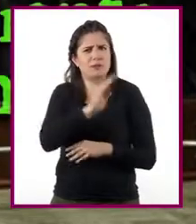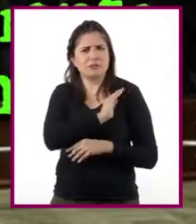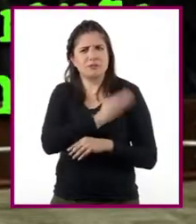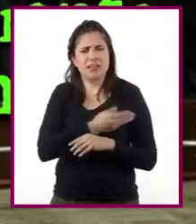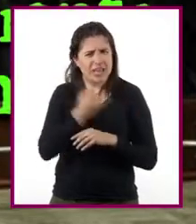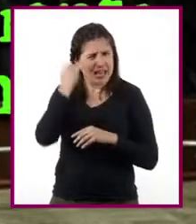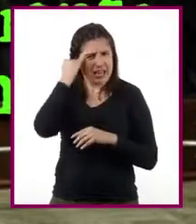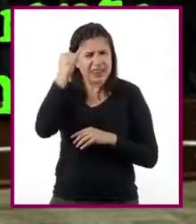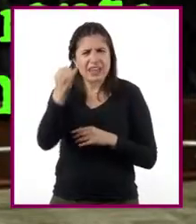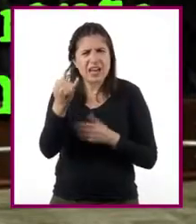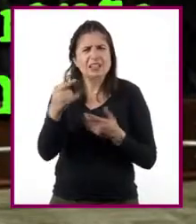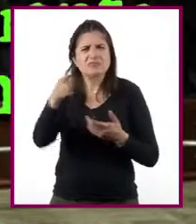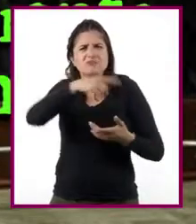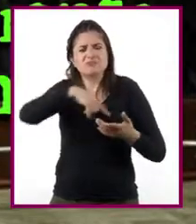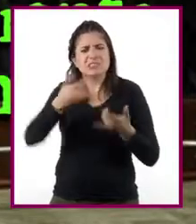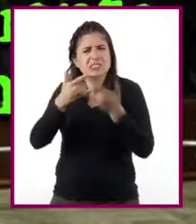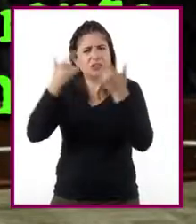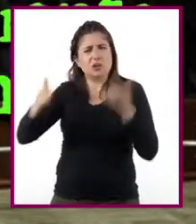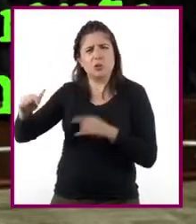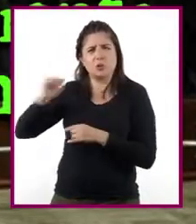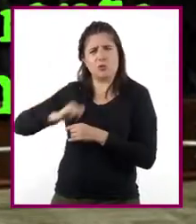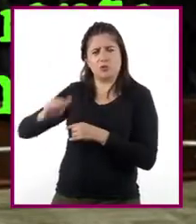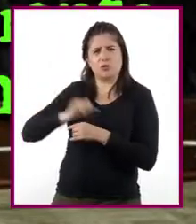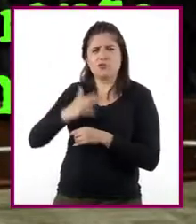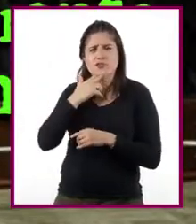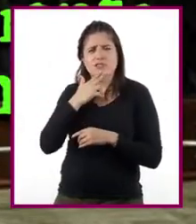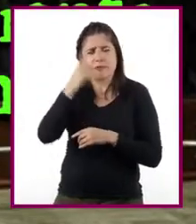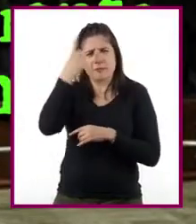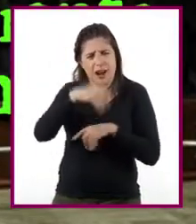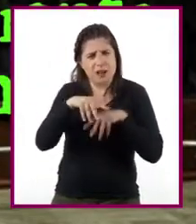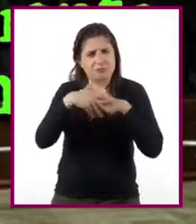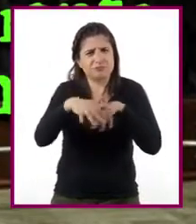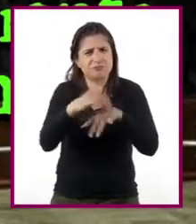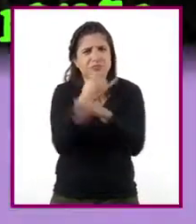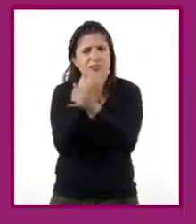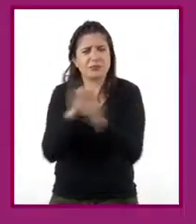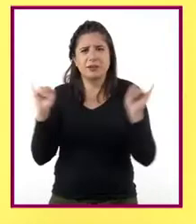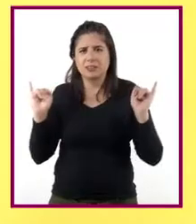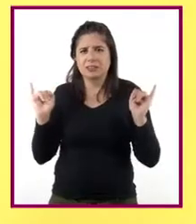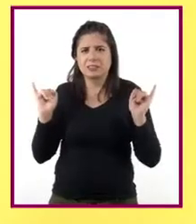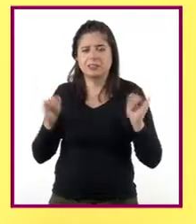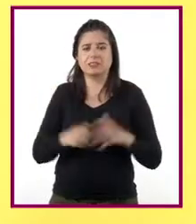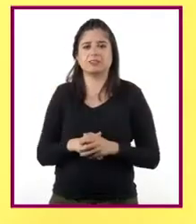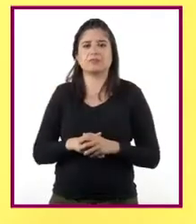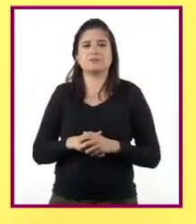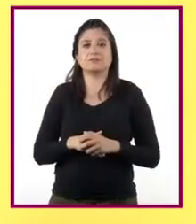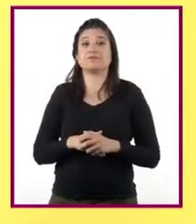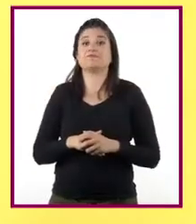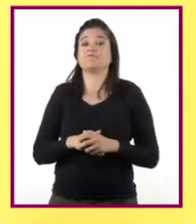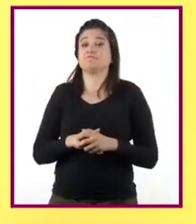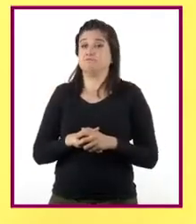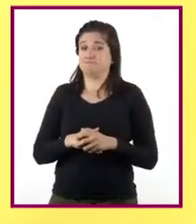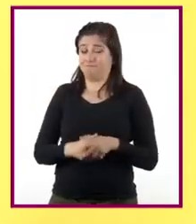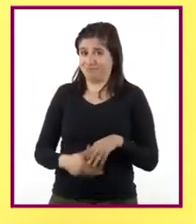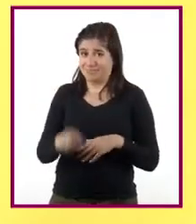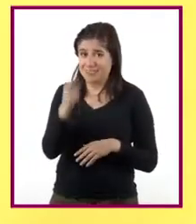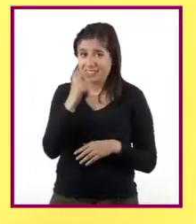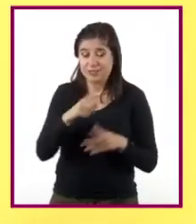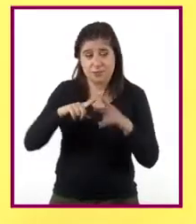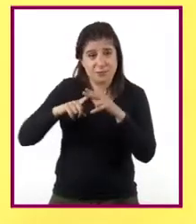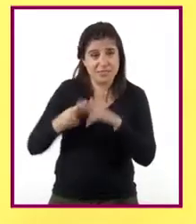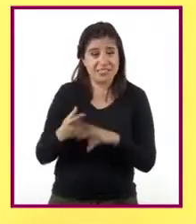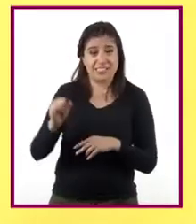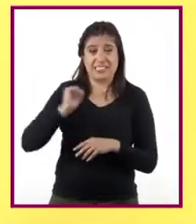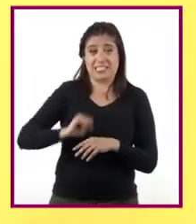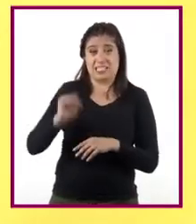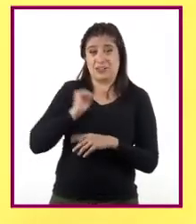¿Qué ideas ilustradas sirvieron de base para el movimiento independentista? No cabe duda que al iniciar el siglo